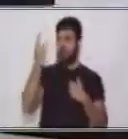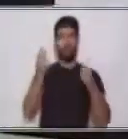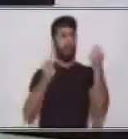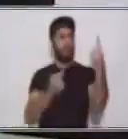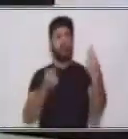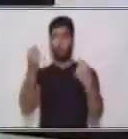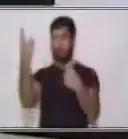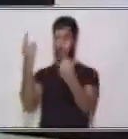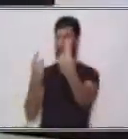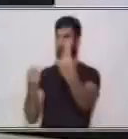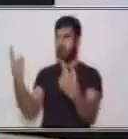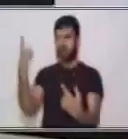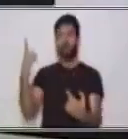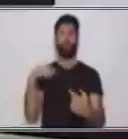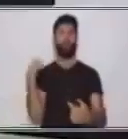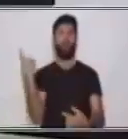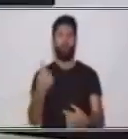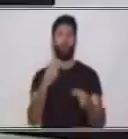importante, porque muchas veces